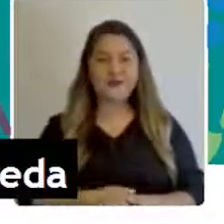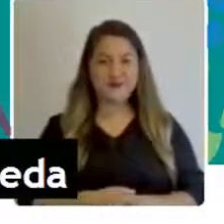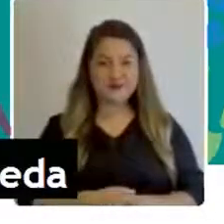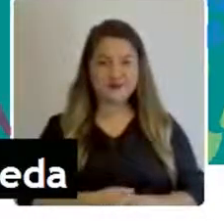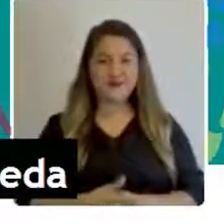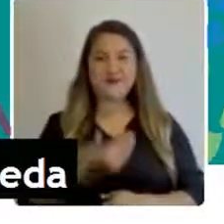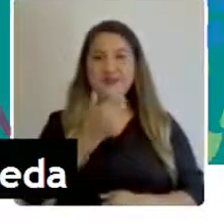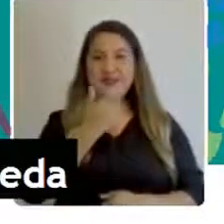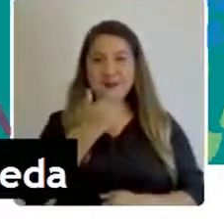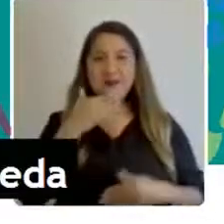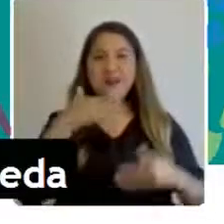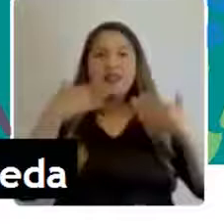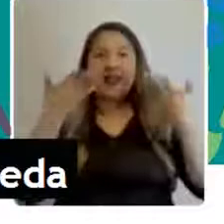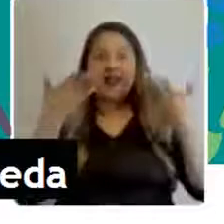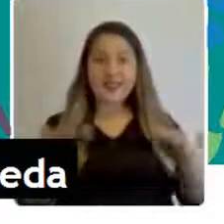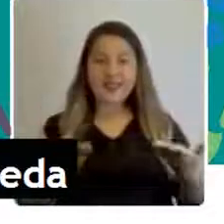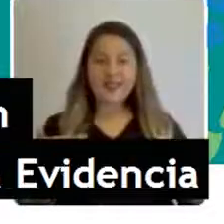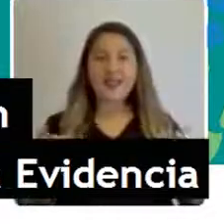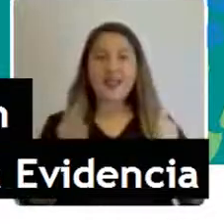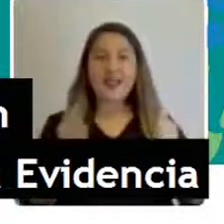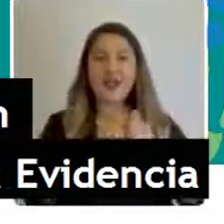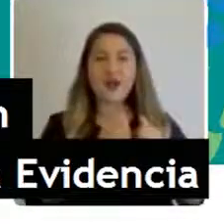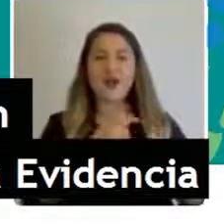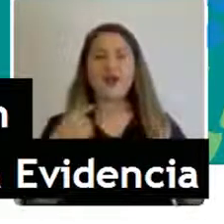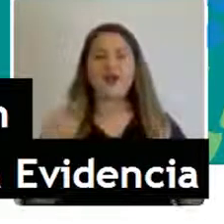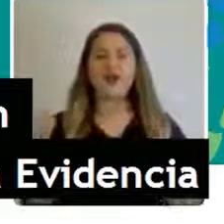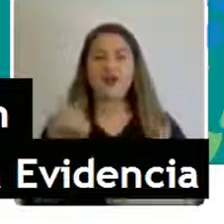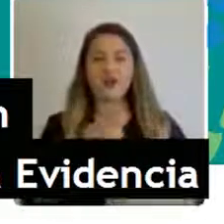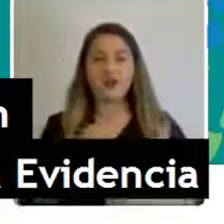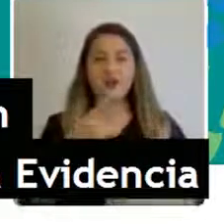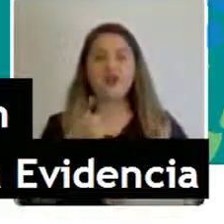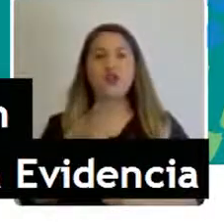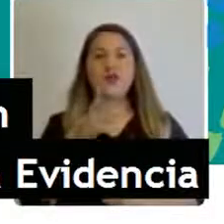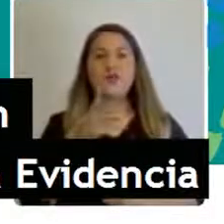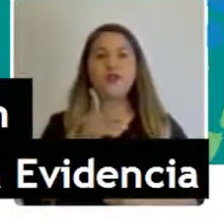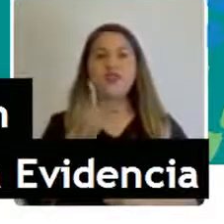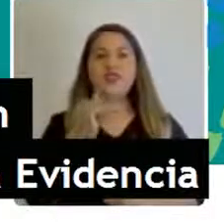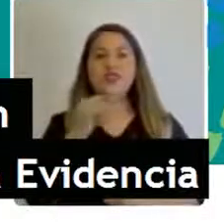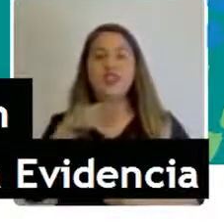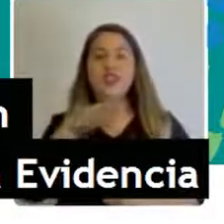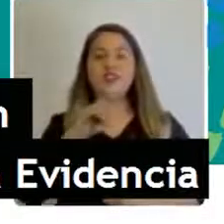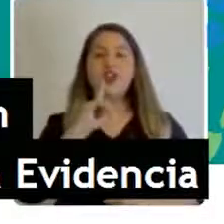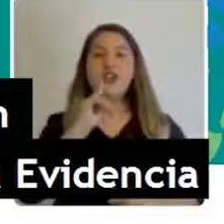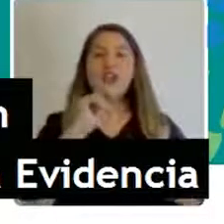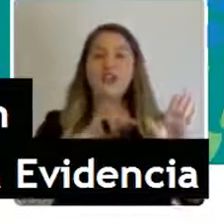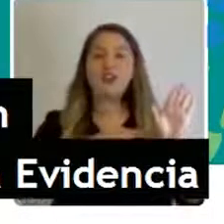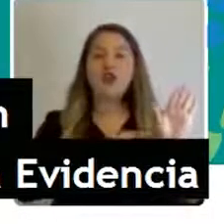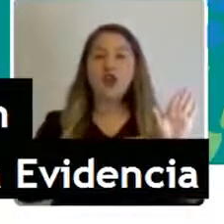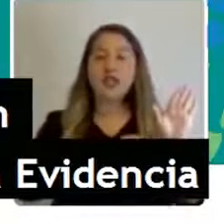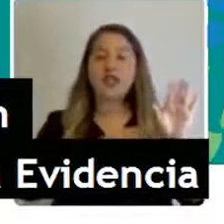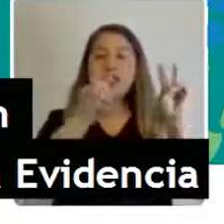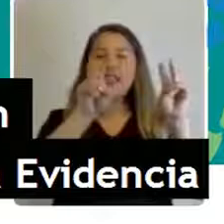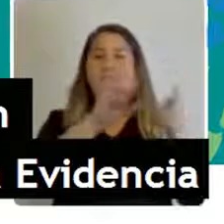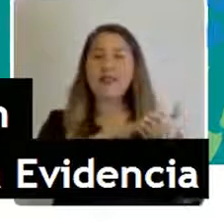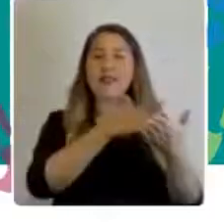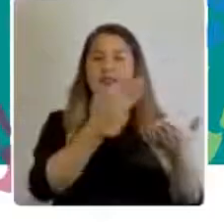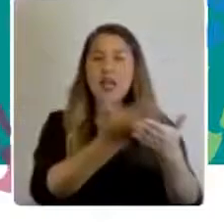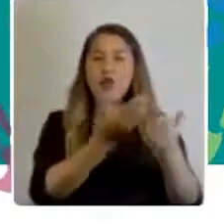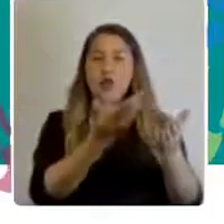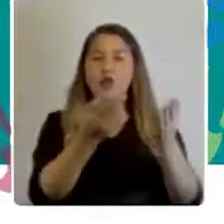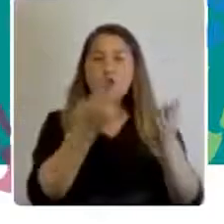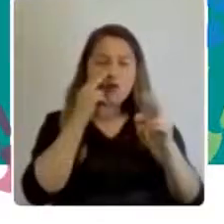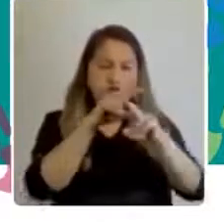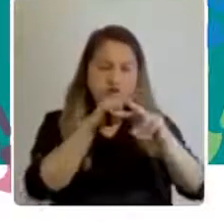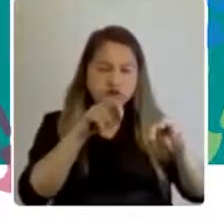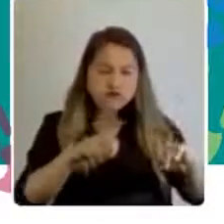También está con nosotros Dino Sepúlveda, jefe del Departamento de Evaluación de Tecnologías Sanitarias y Salud basada en la evidencia